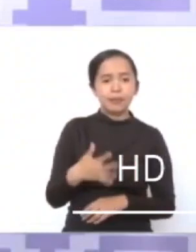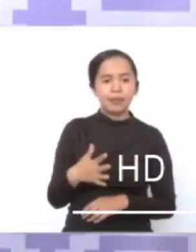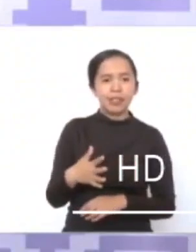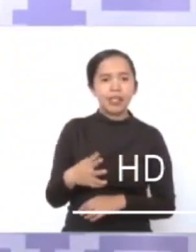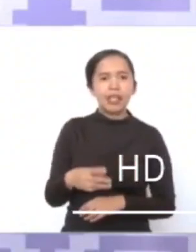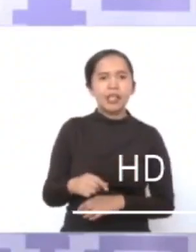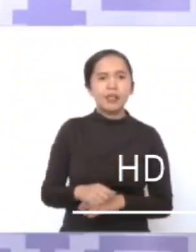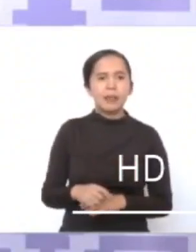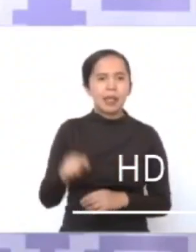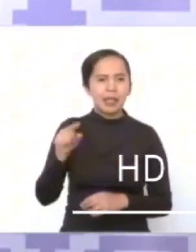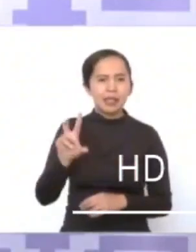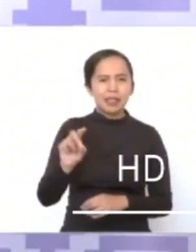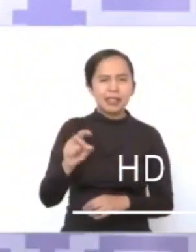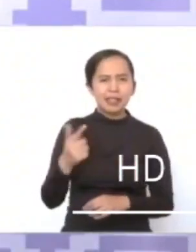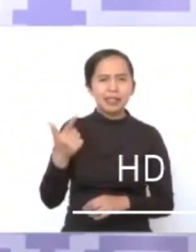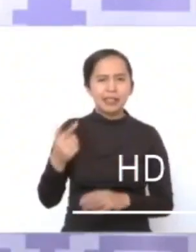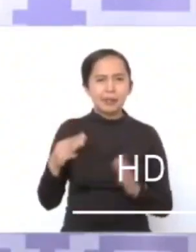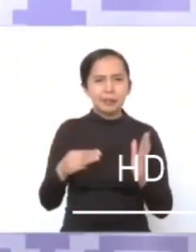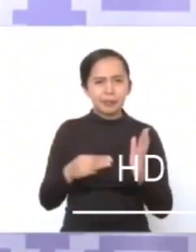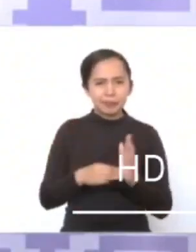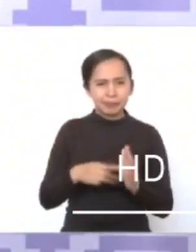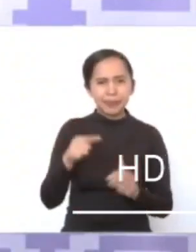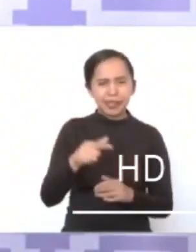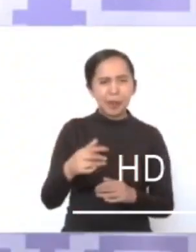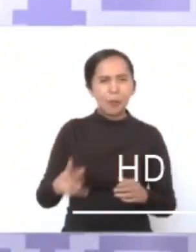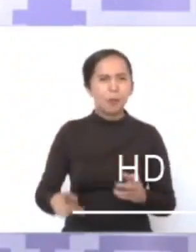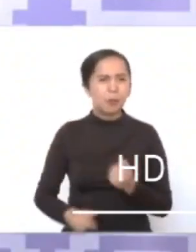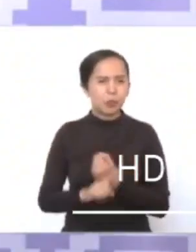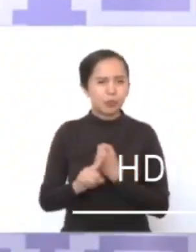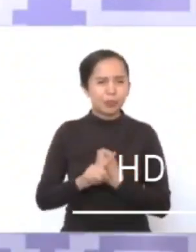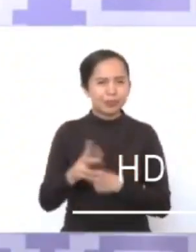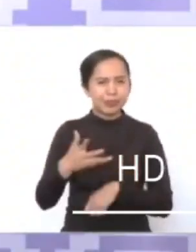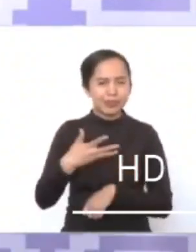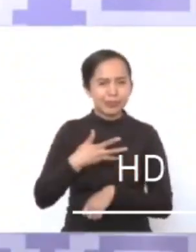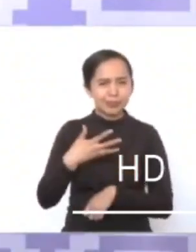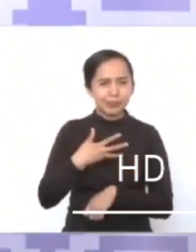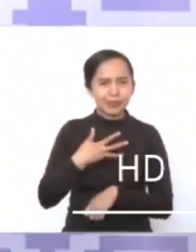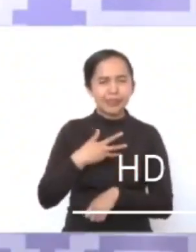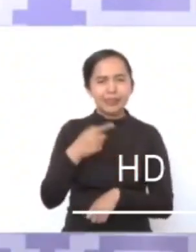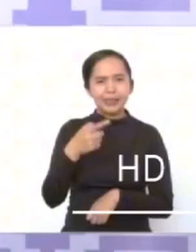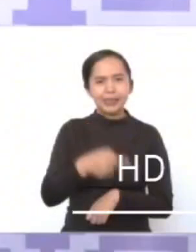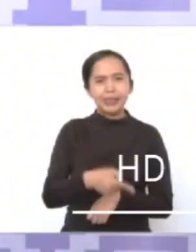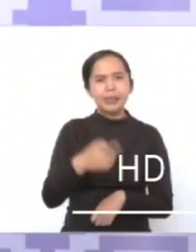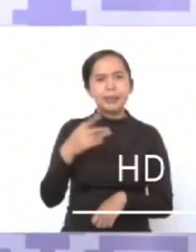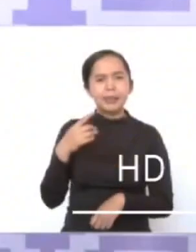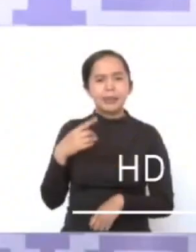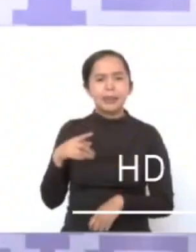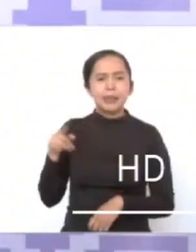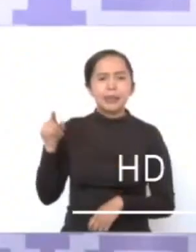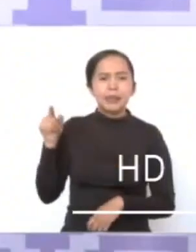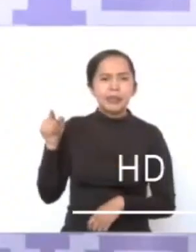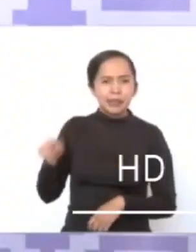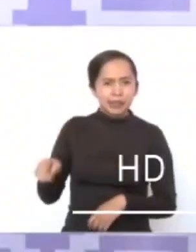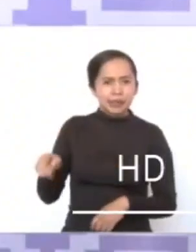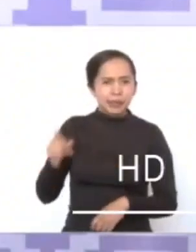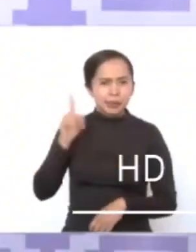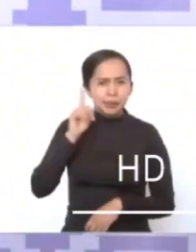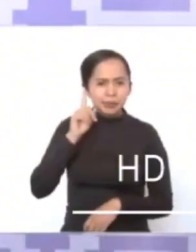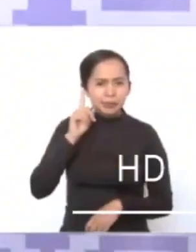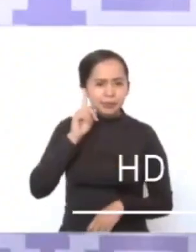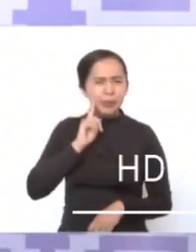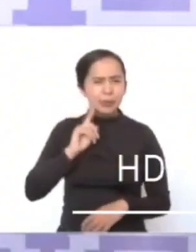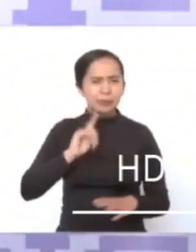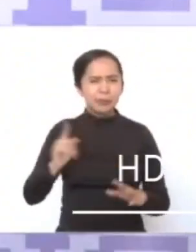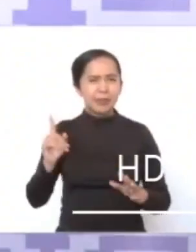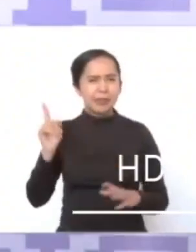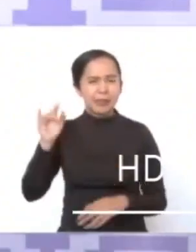37.087 casos que nos reportan, gracias a esta línea que inauguró con mucha visión y con un sabio compromiso en lo que debería